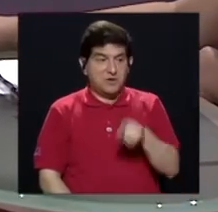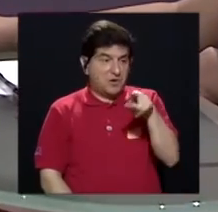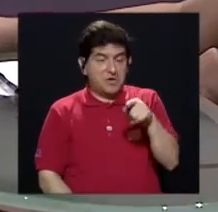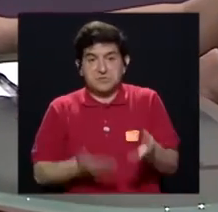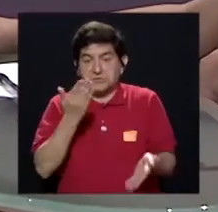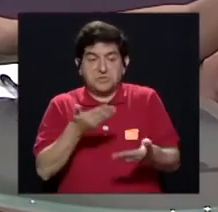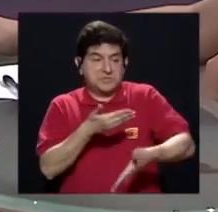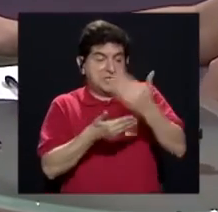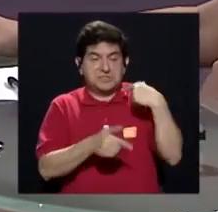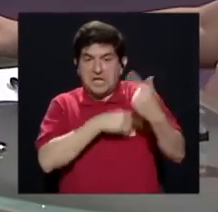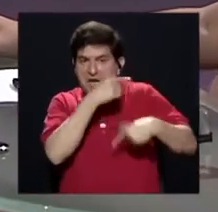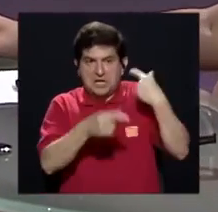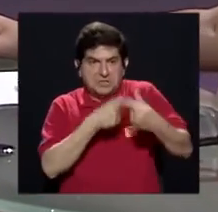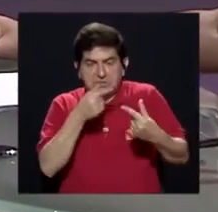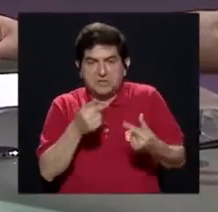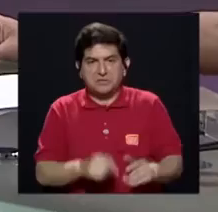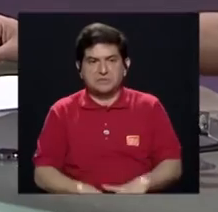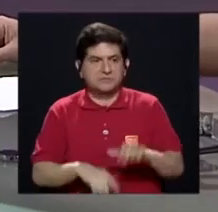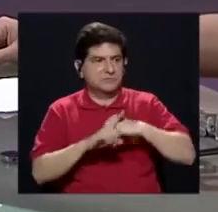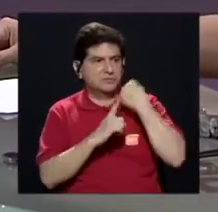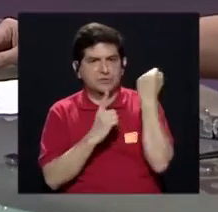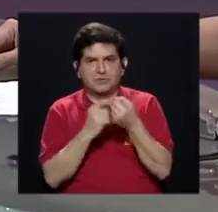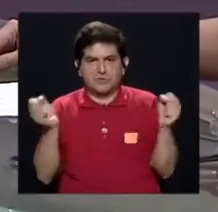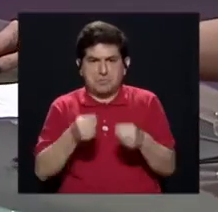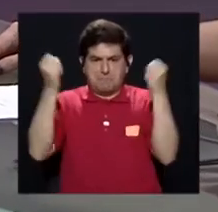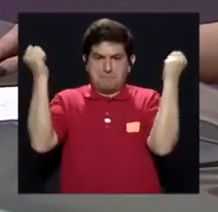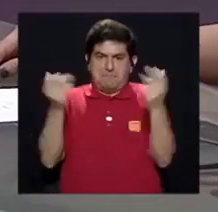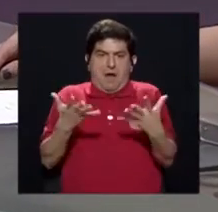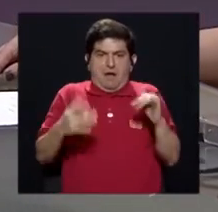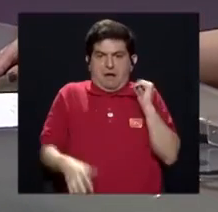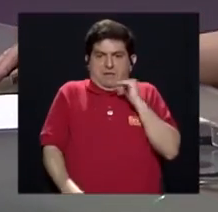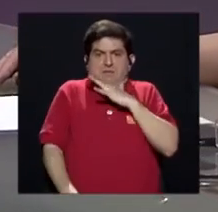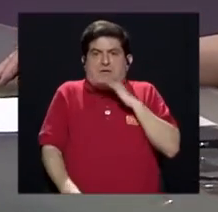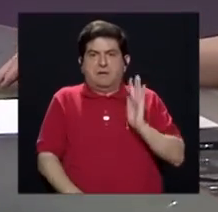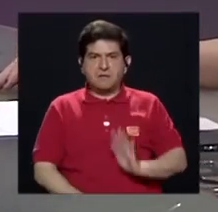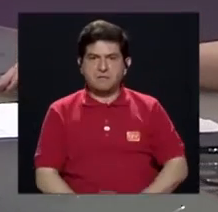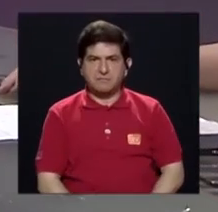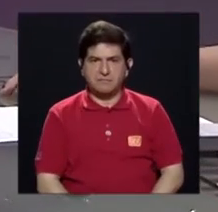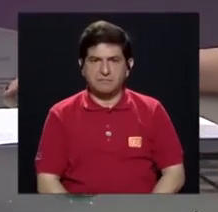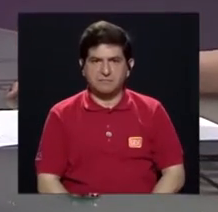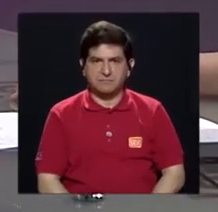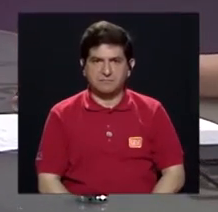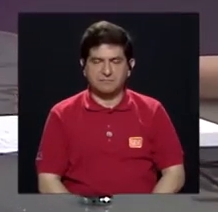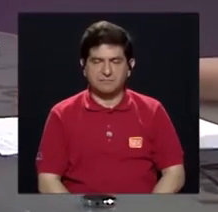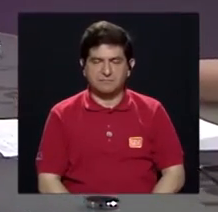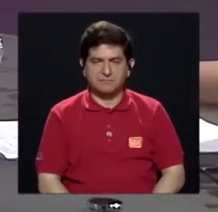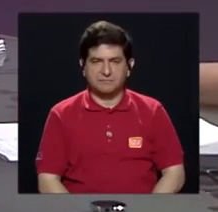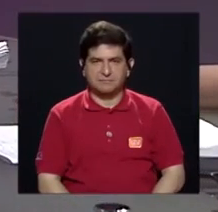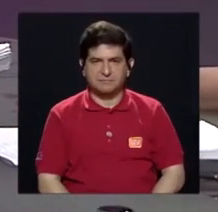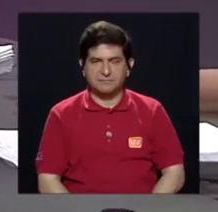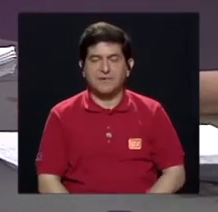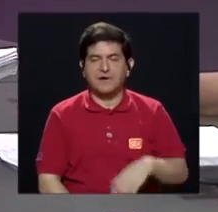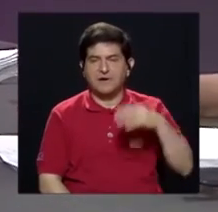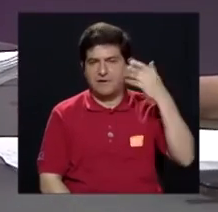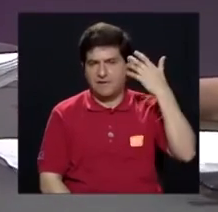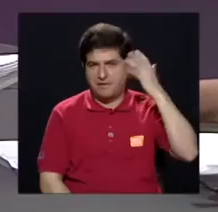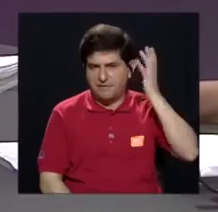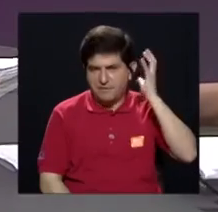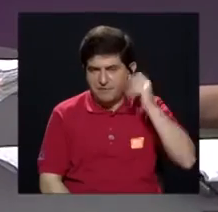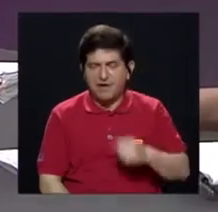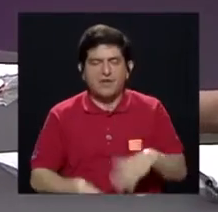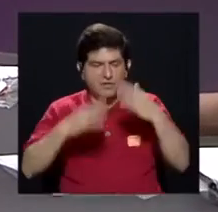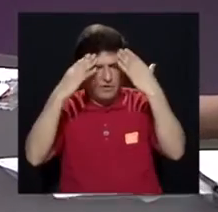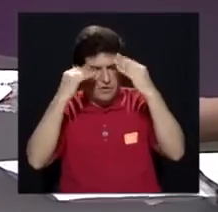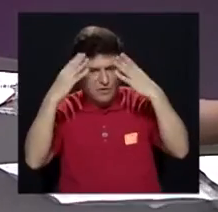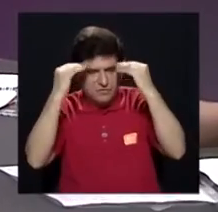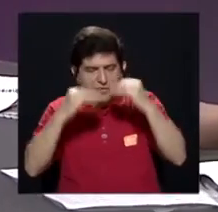hace pocas generaciones hubiera sido magia, algo raro, ¿sí? Claro. La radio percibe una